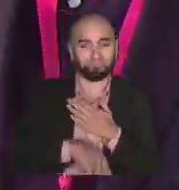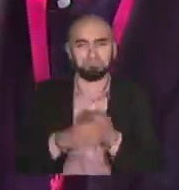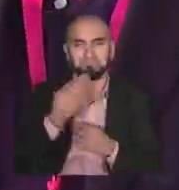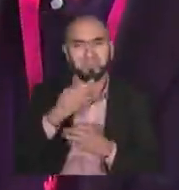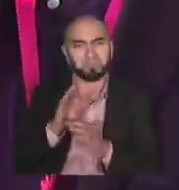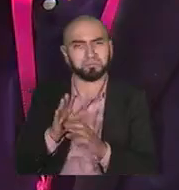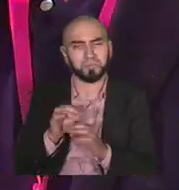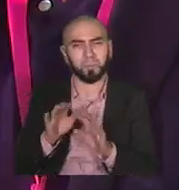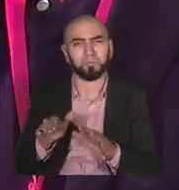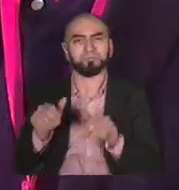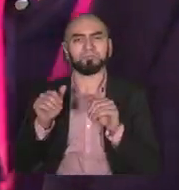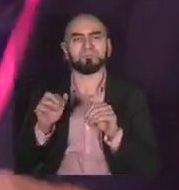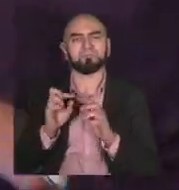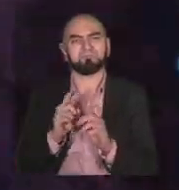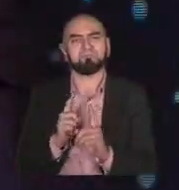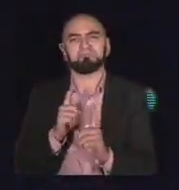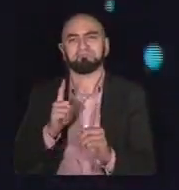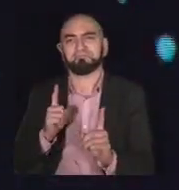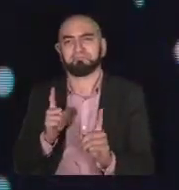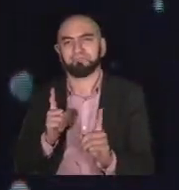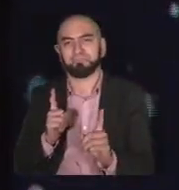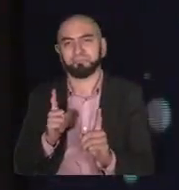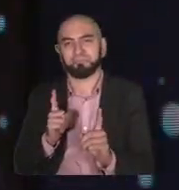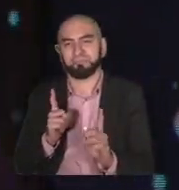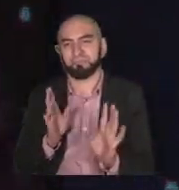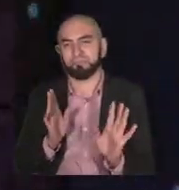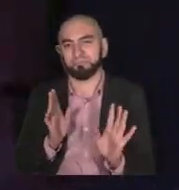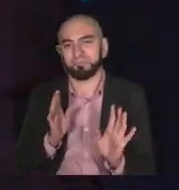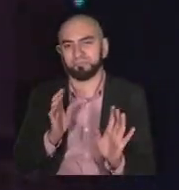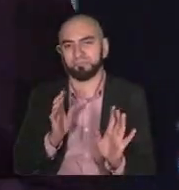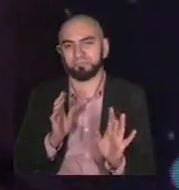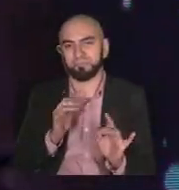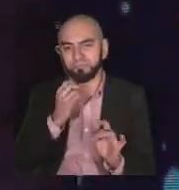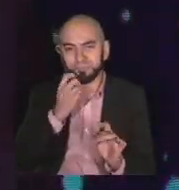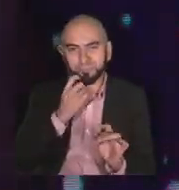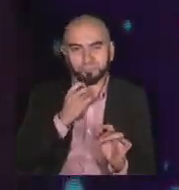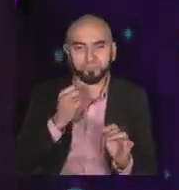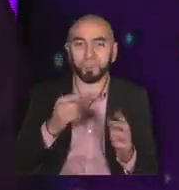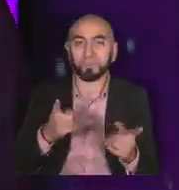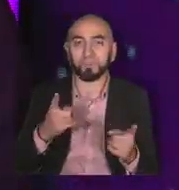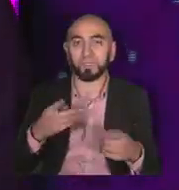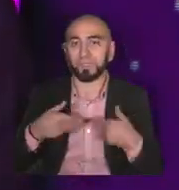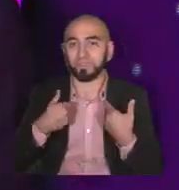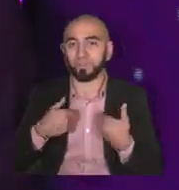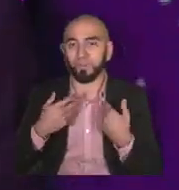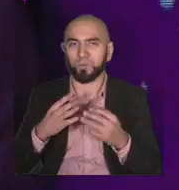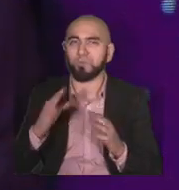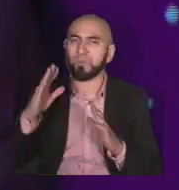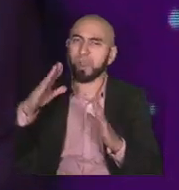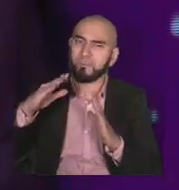atrás y generalmente actúan de tal manera que su nivel de estímulo es un poco más bajo.